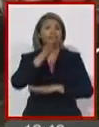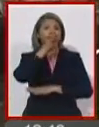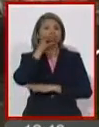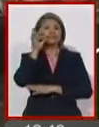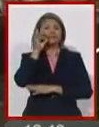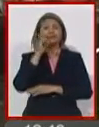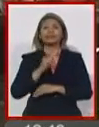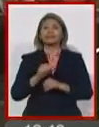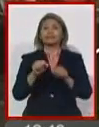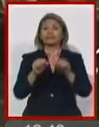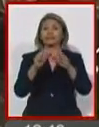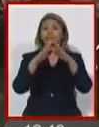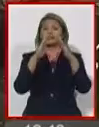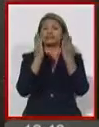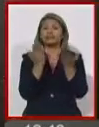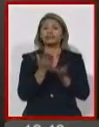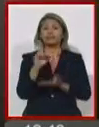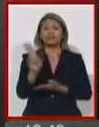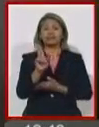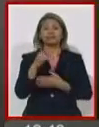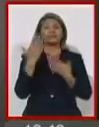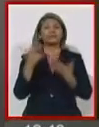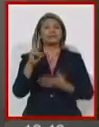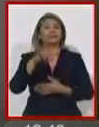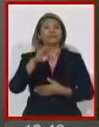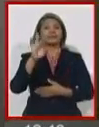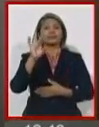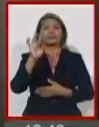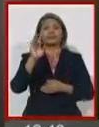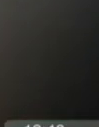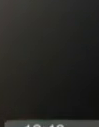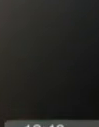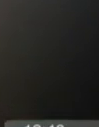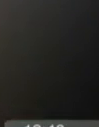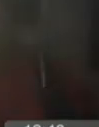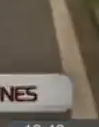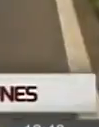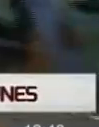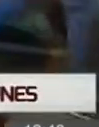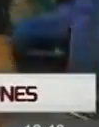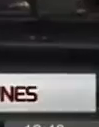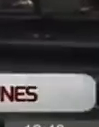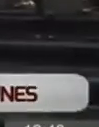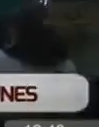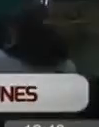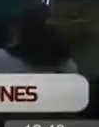huelga de hambre en el Paraninfo Universitario, hubo 28 bajas.